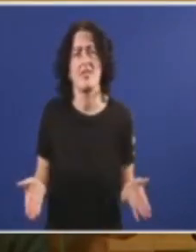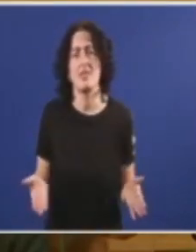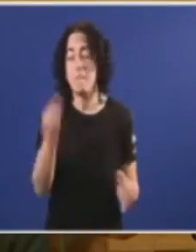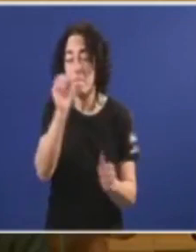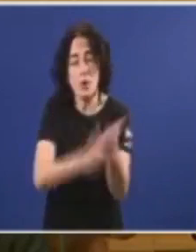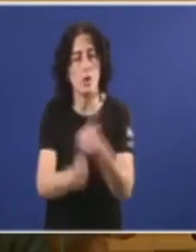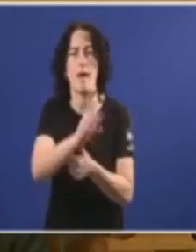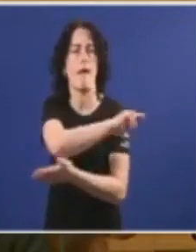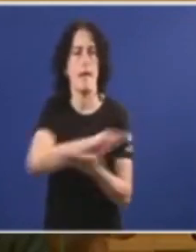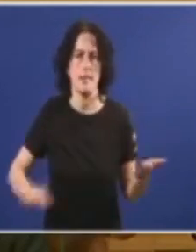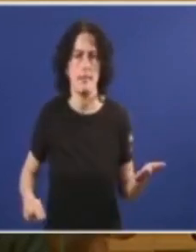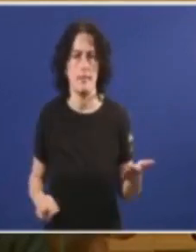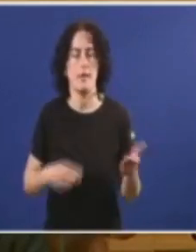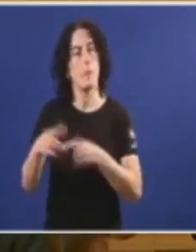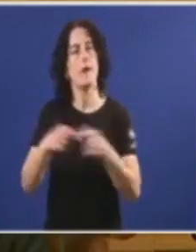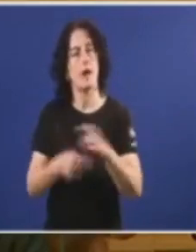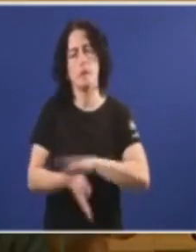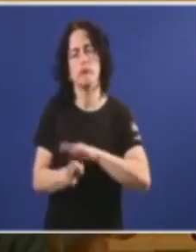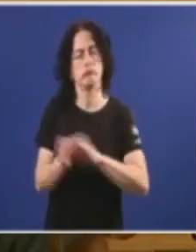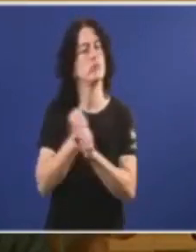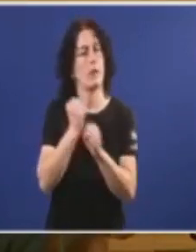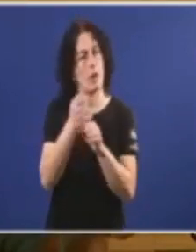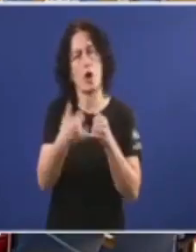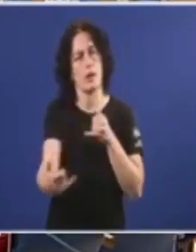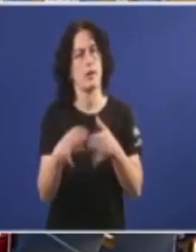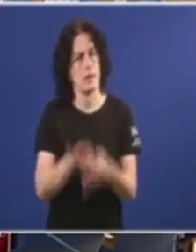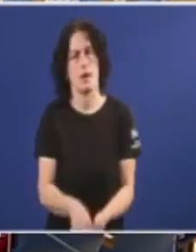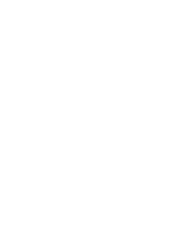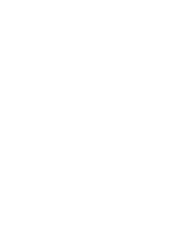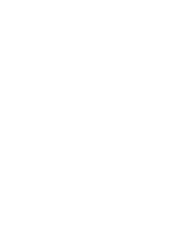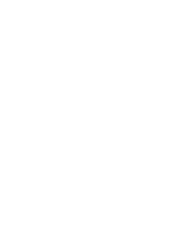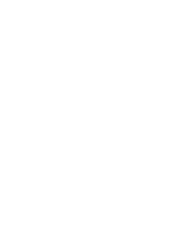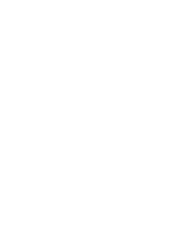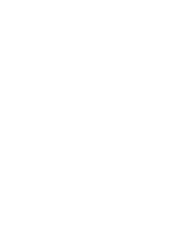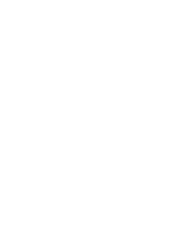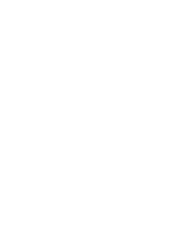Galiza por diante, desde logo o BNG vai seguir traballando nesa dirección. Gracias, señora Fontán.